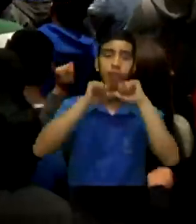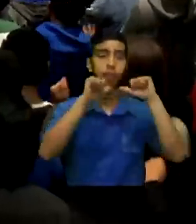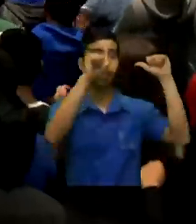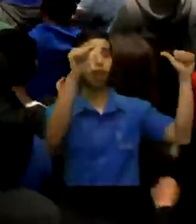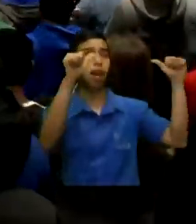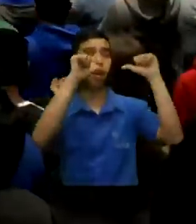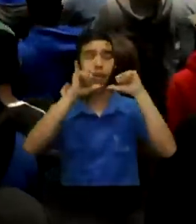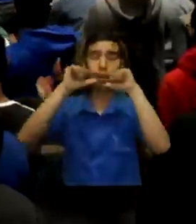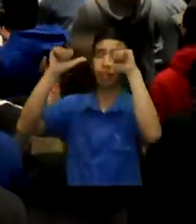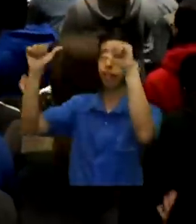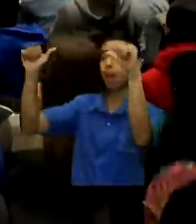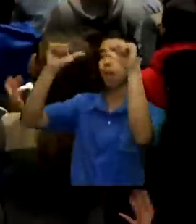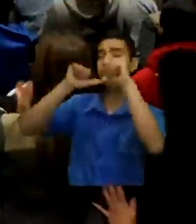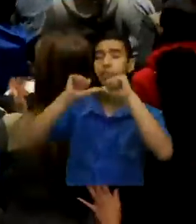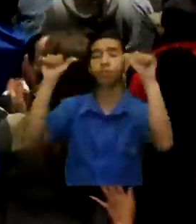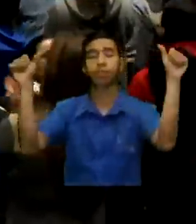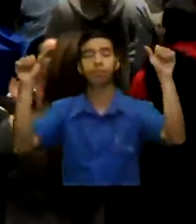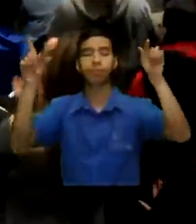gritar, gritar,